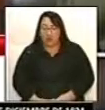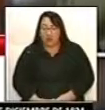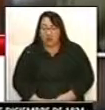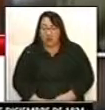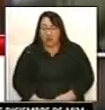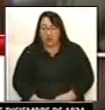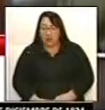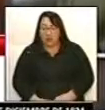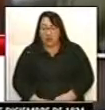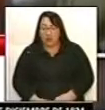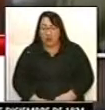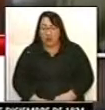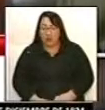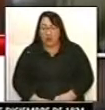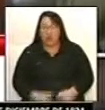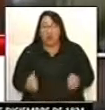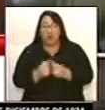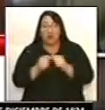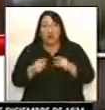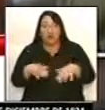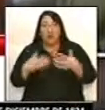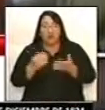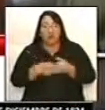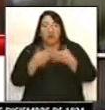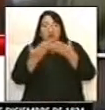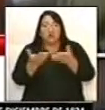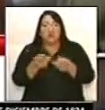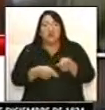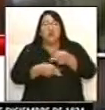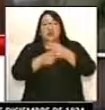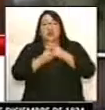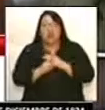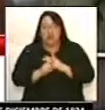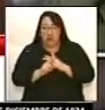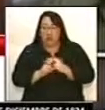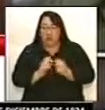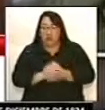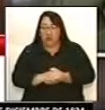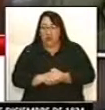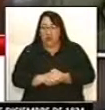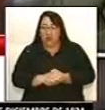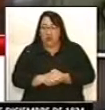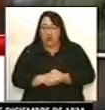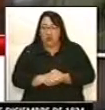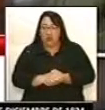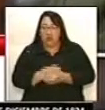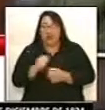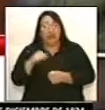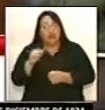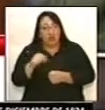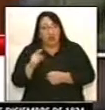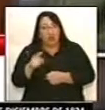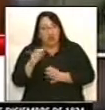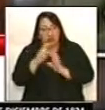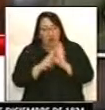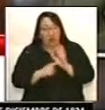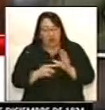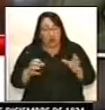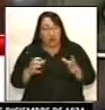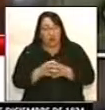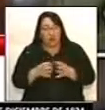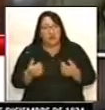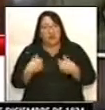con este fideicomiso se puede apalancar préstamos. Entonces, si una región